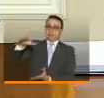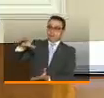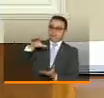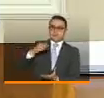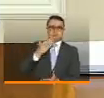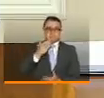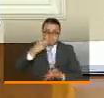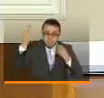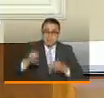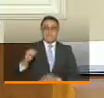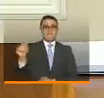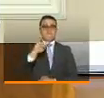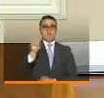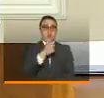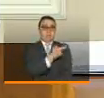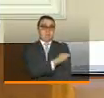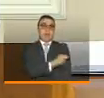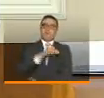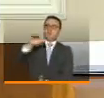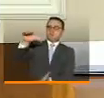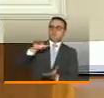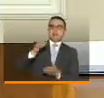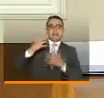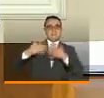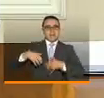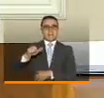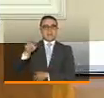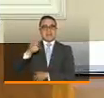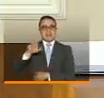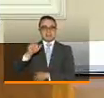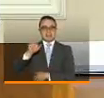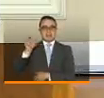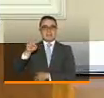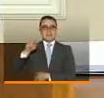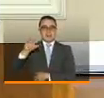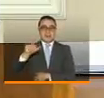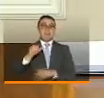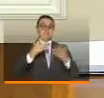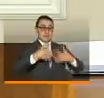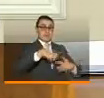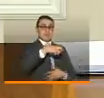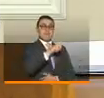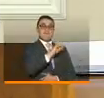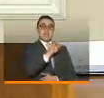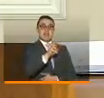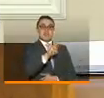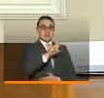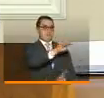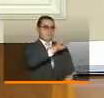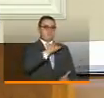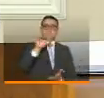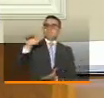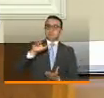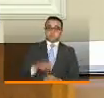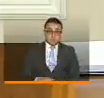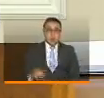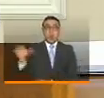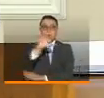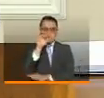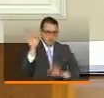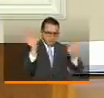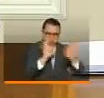mes de febrero vacunas de AstraZeneca y vacunas también de Pfizer. Colombia mostró su nivel de preparación, pero yo